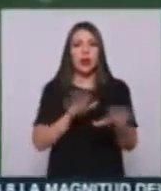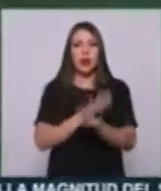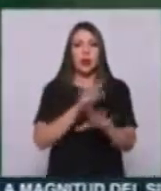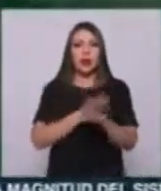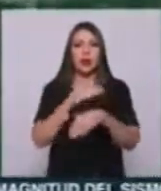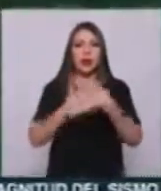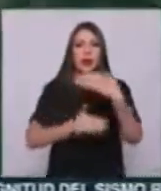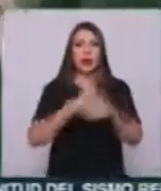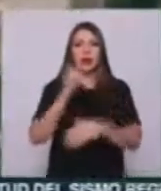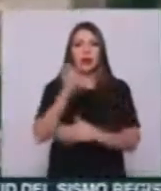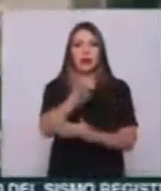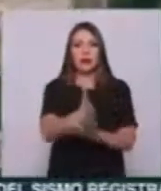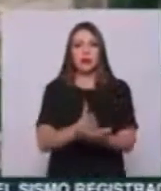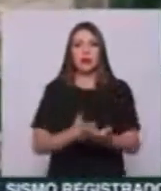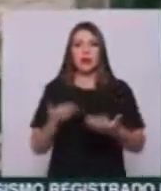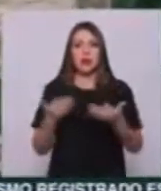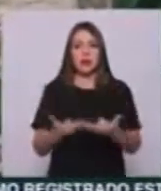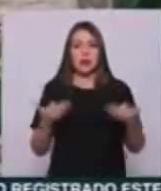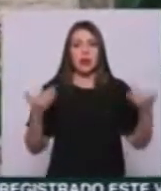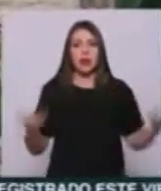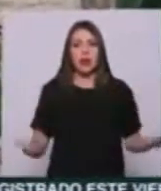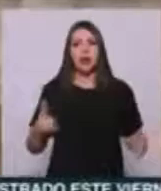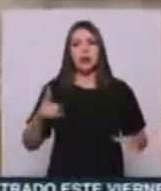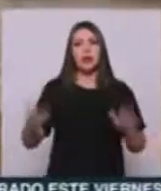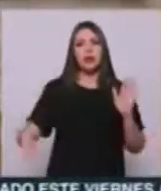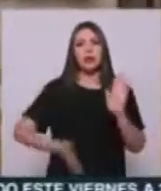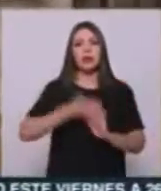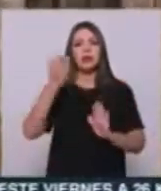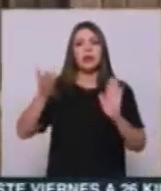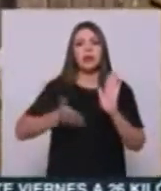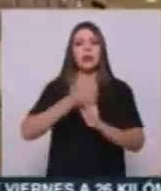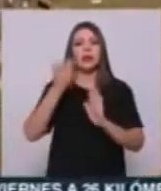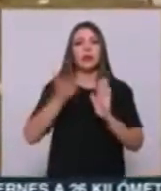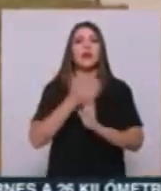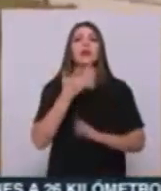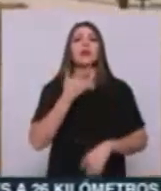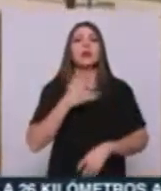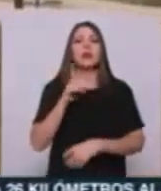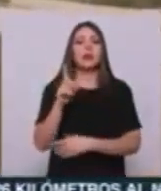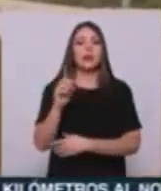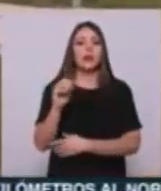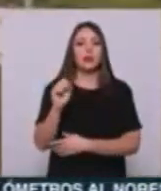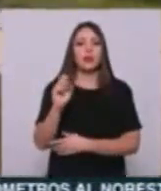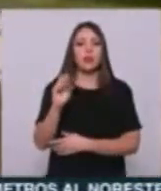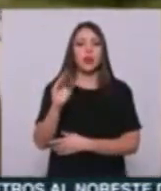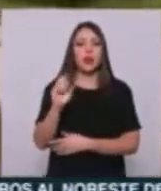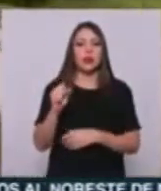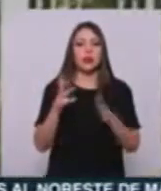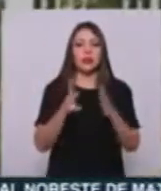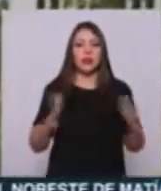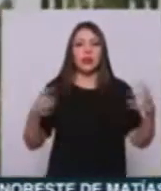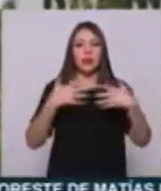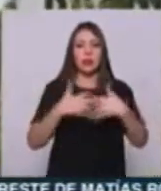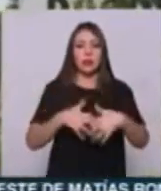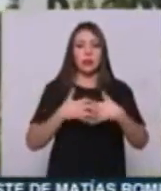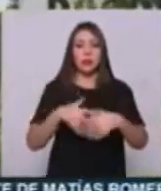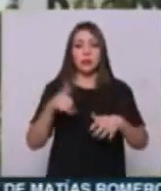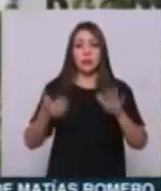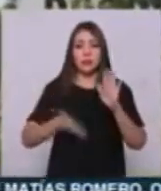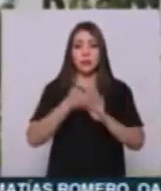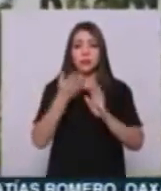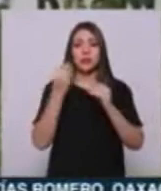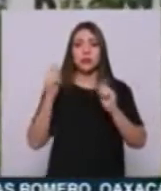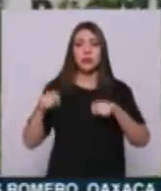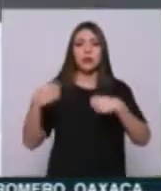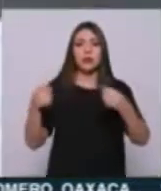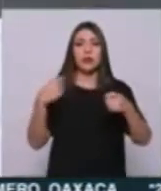de la mitad del terreno donde se construye la refinería de Dos Bocas. Añadió que la obra ha generado un número significativo de